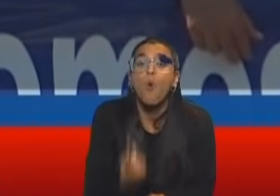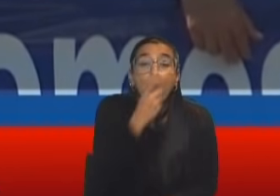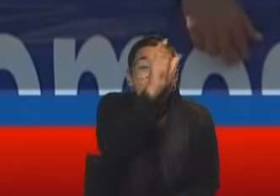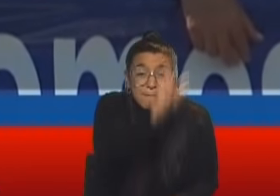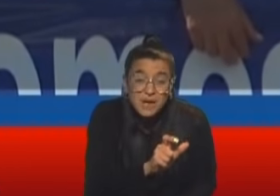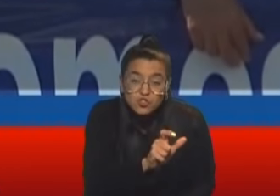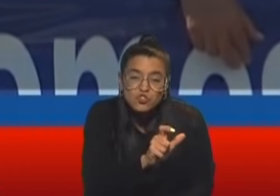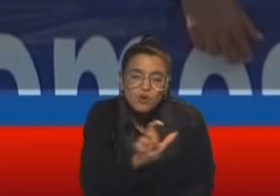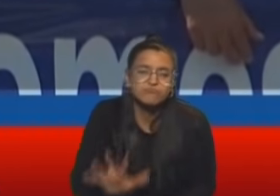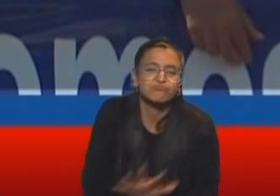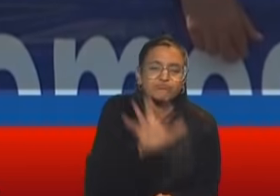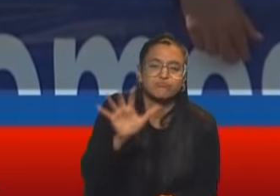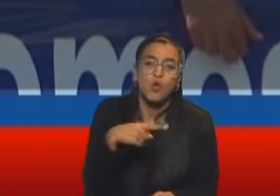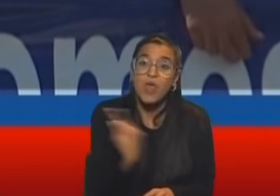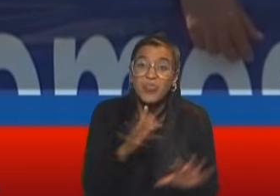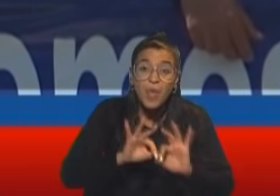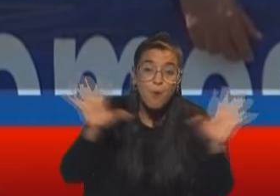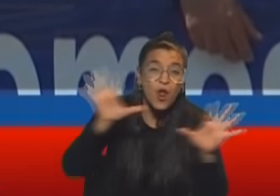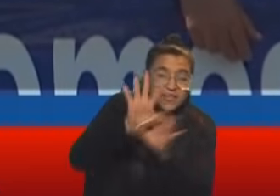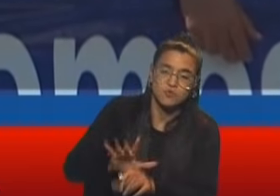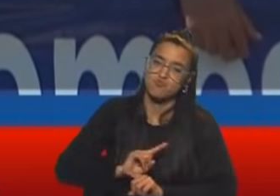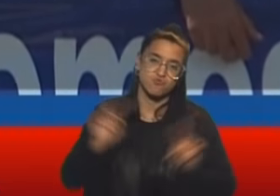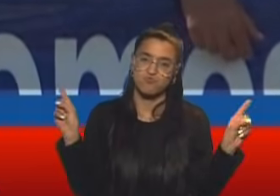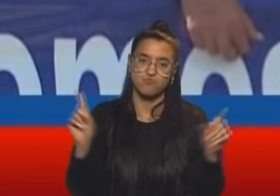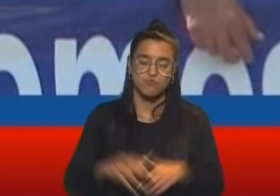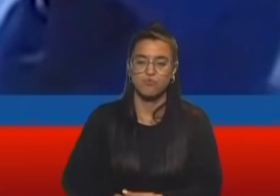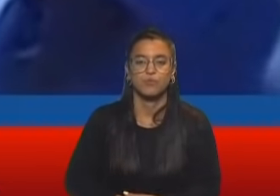pessoa turve a nossa democracia.